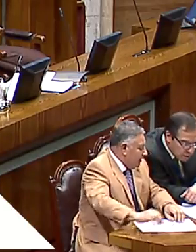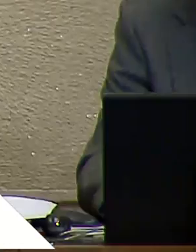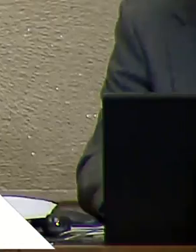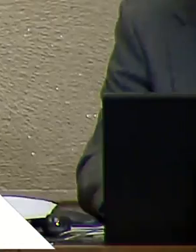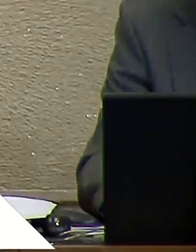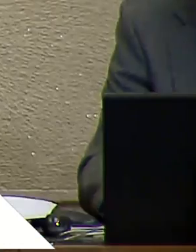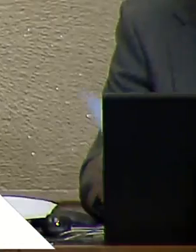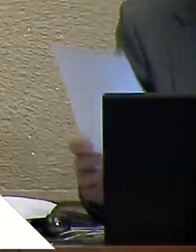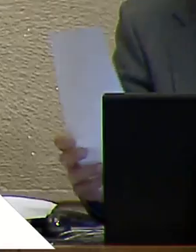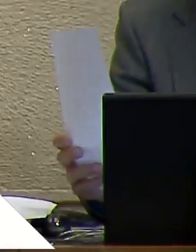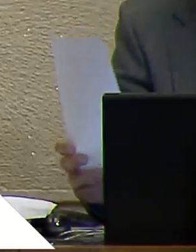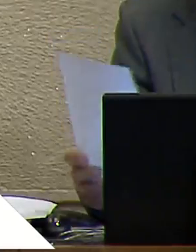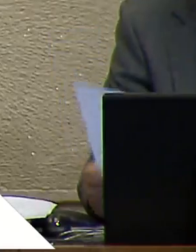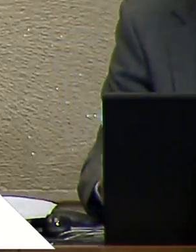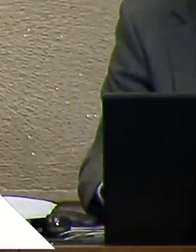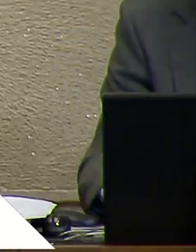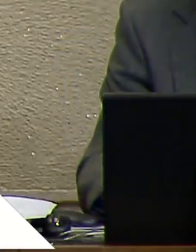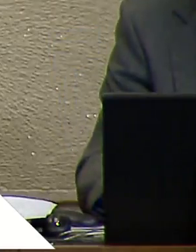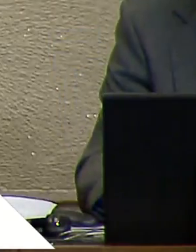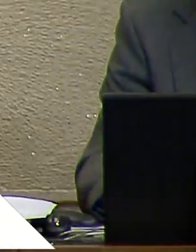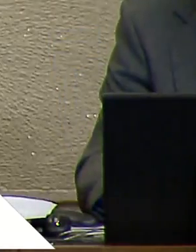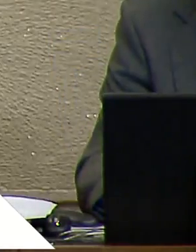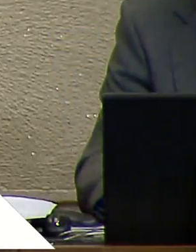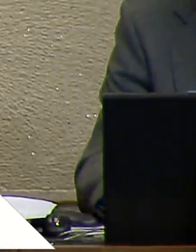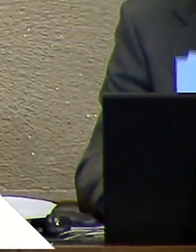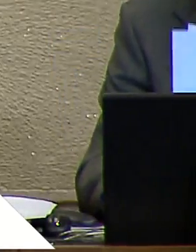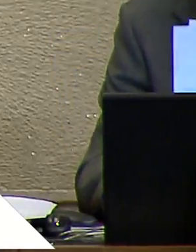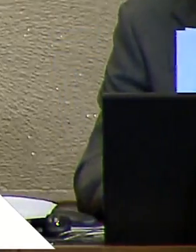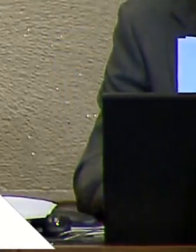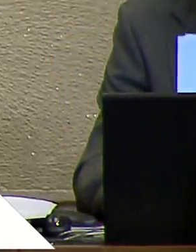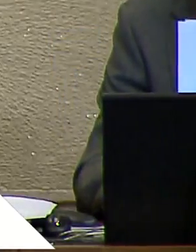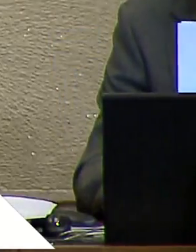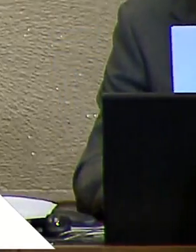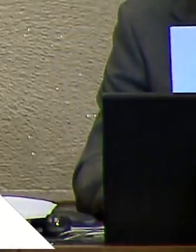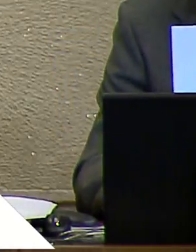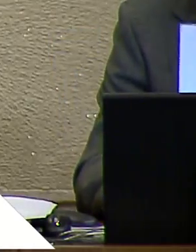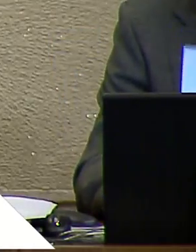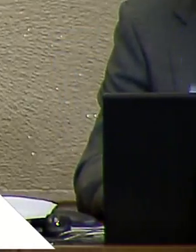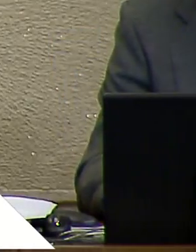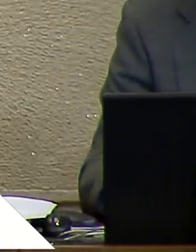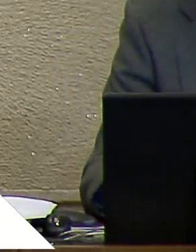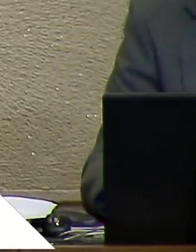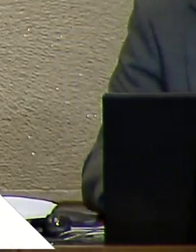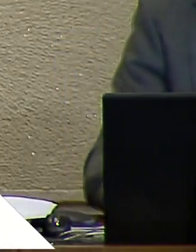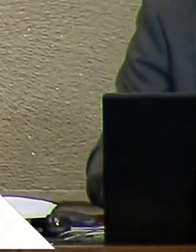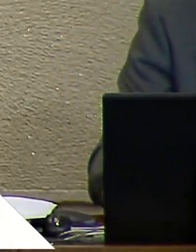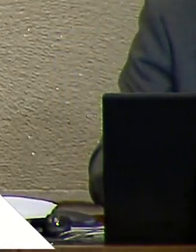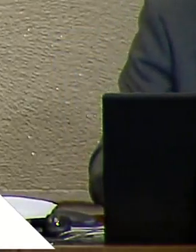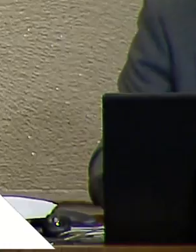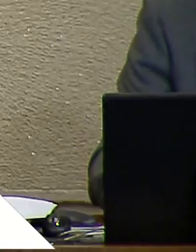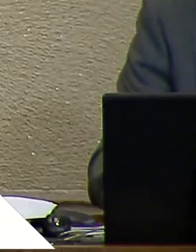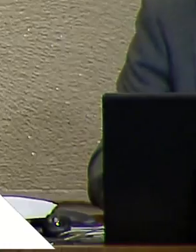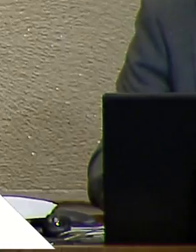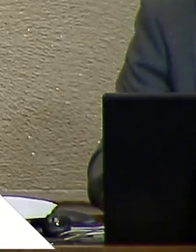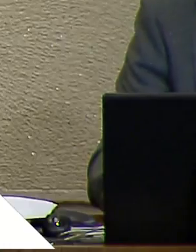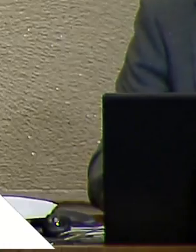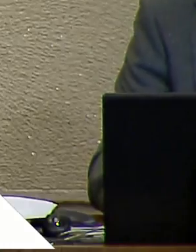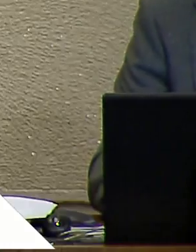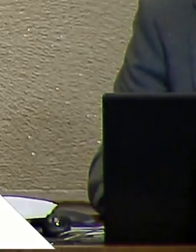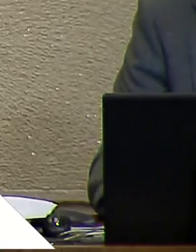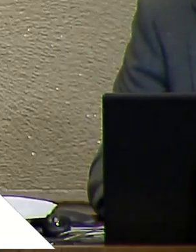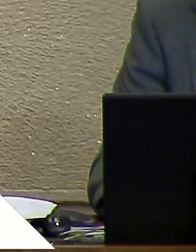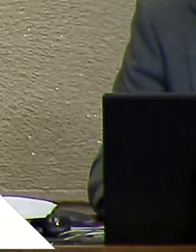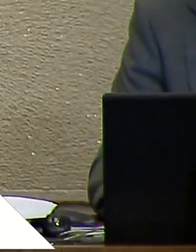una discusión y un trámite legislativo que termina hoy día con un